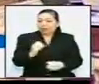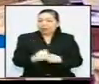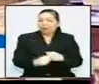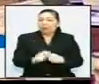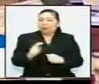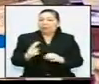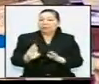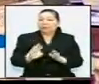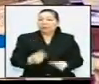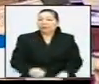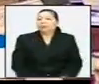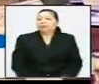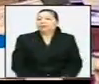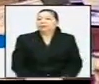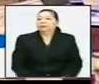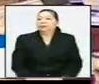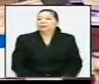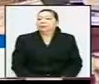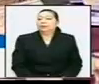febrero del 2017,